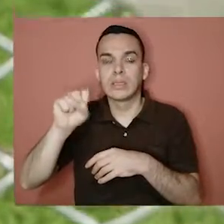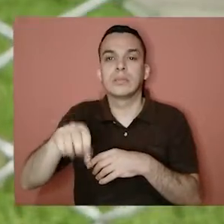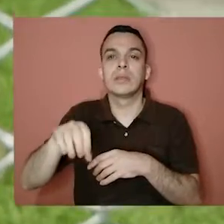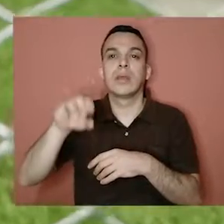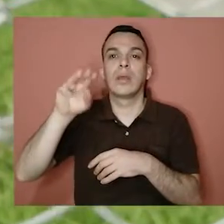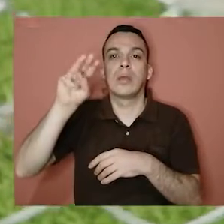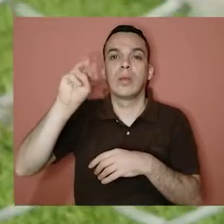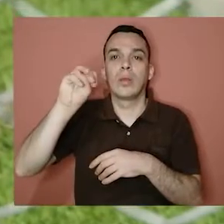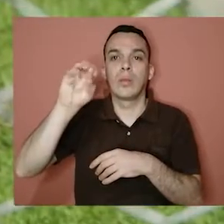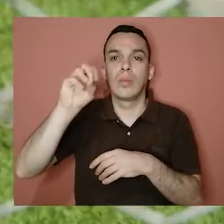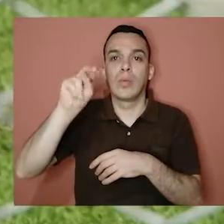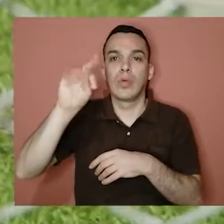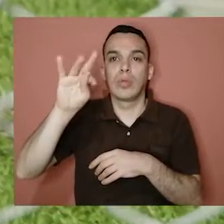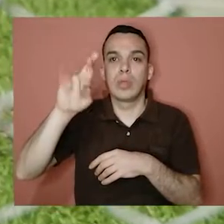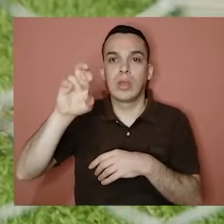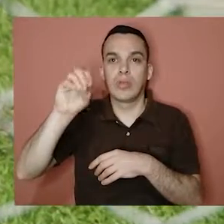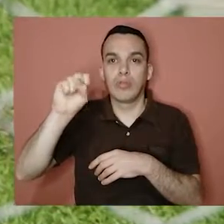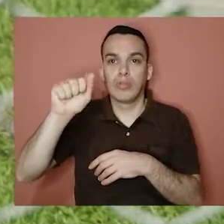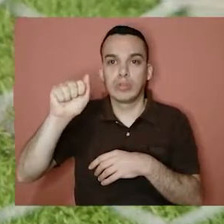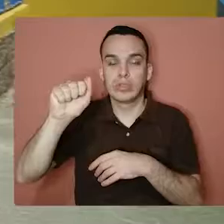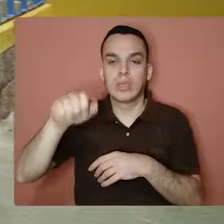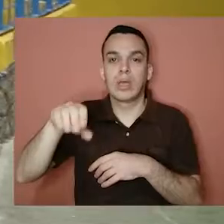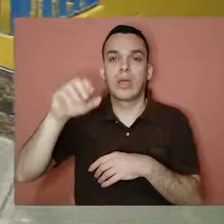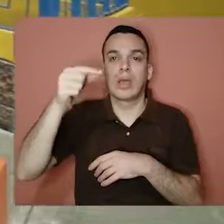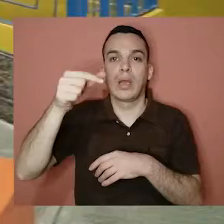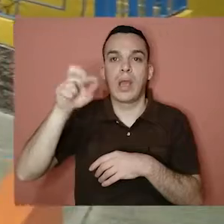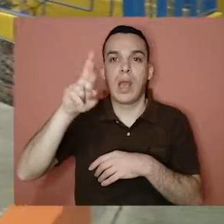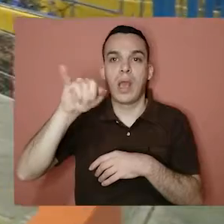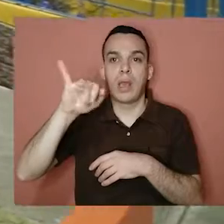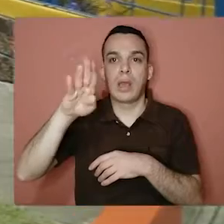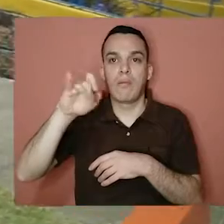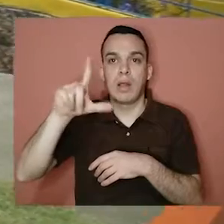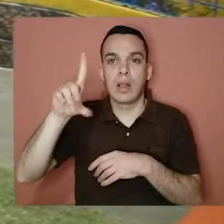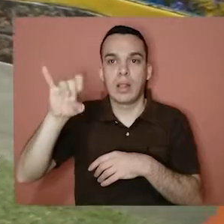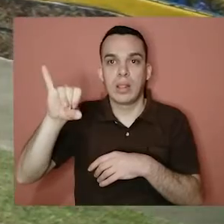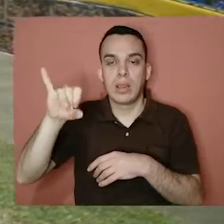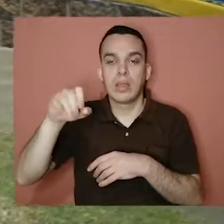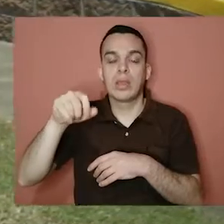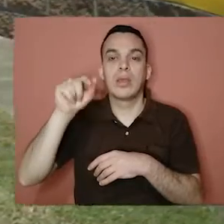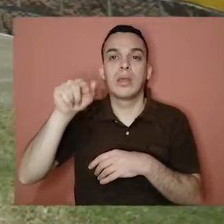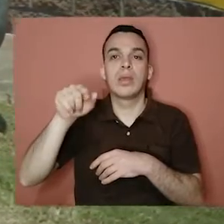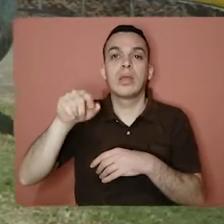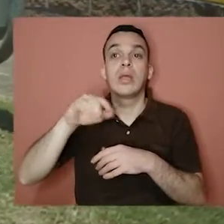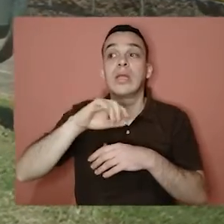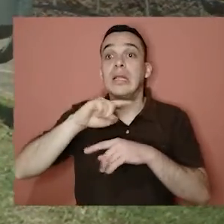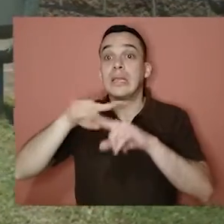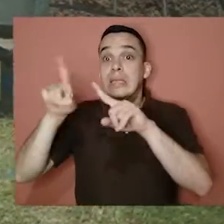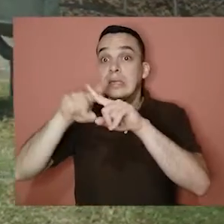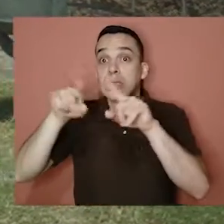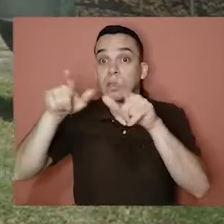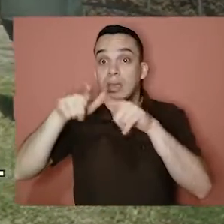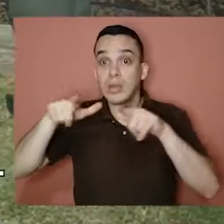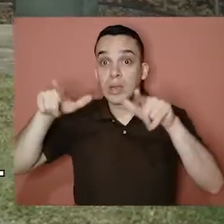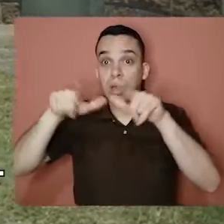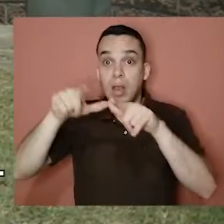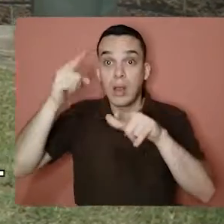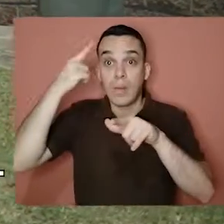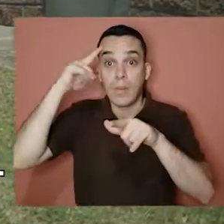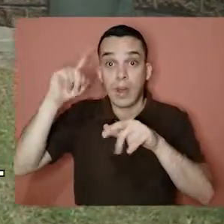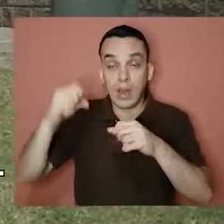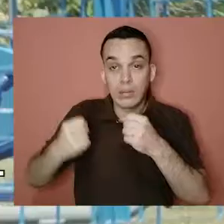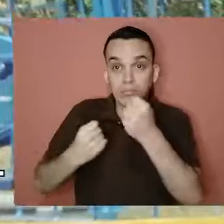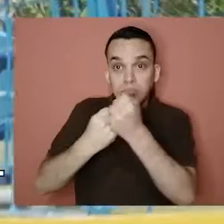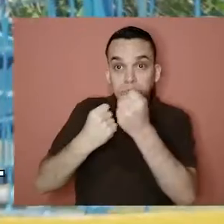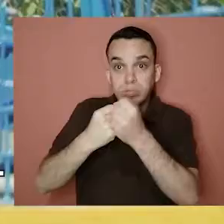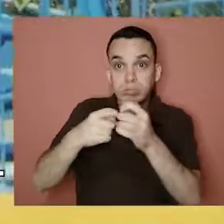en Monterrosa, ahorita estamos aquí en Garibaldi y también en Coraico. Con esas mismas labores vamos a seguirlo realizando a través de cada